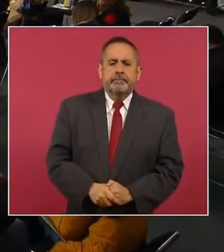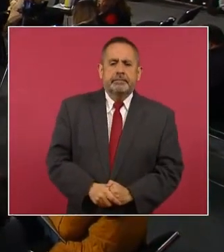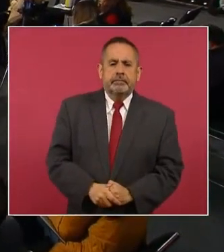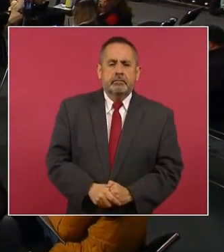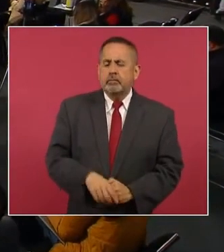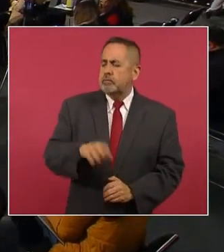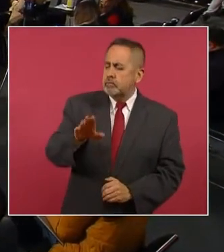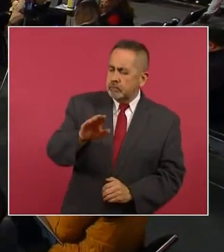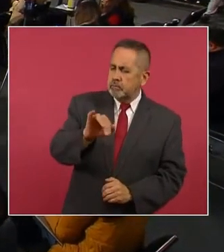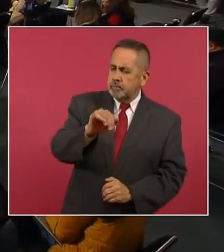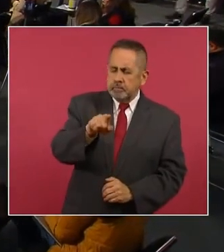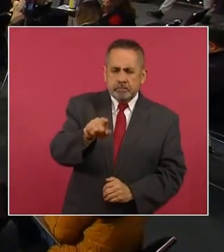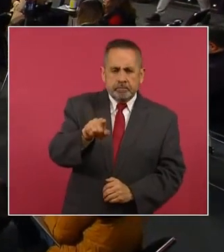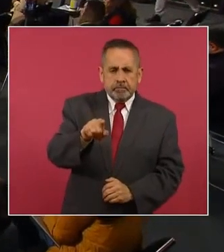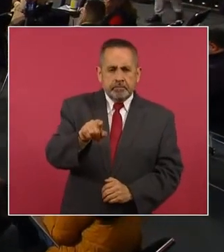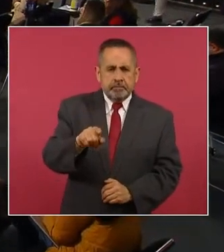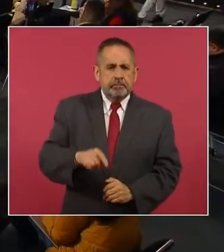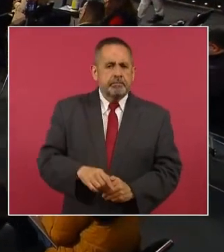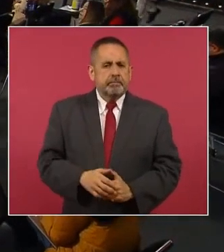Por cierto,